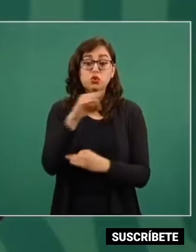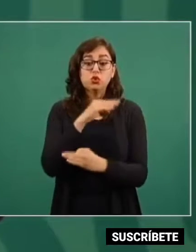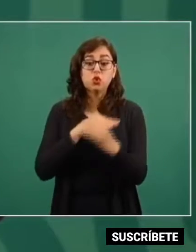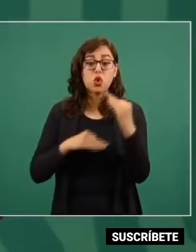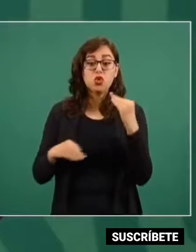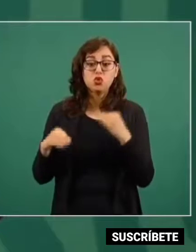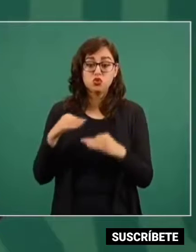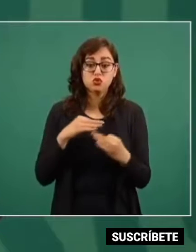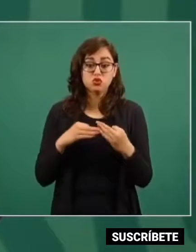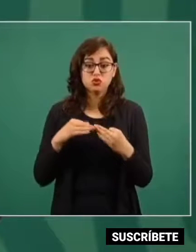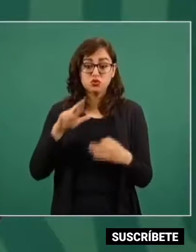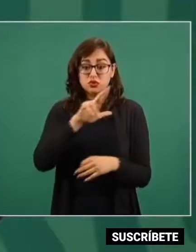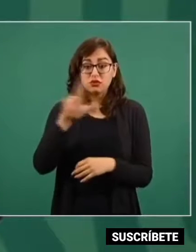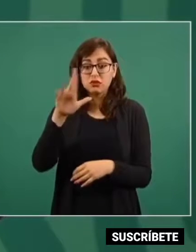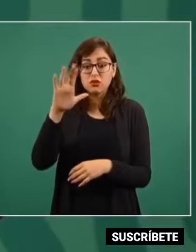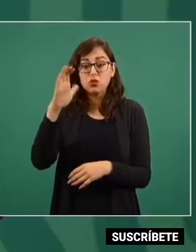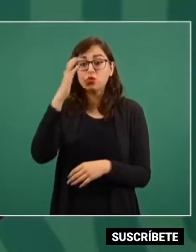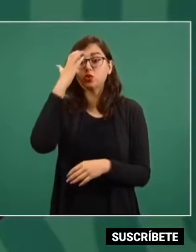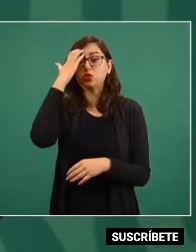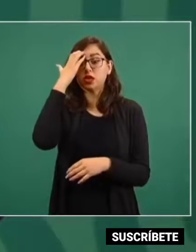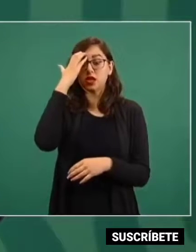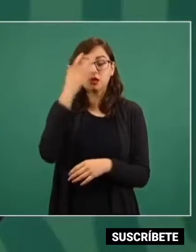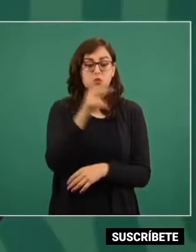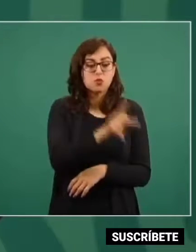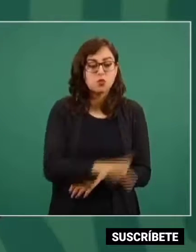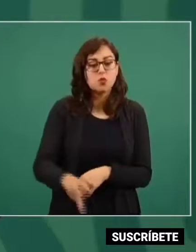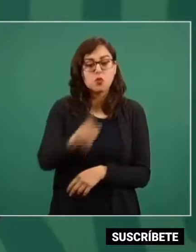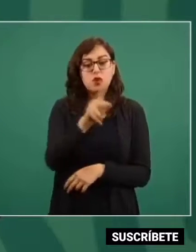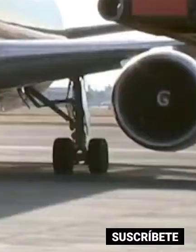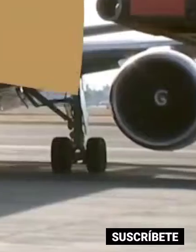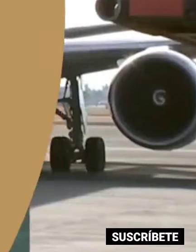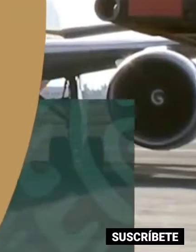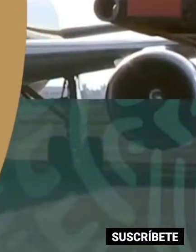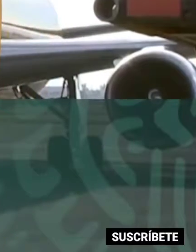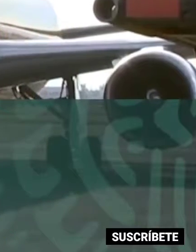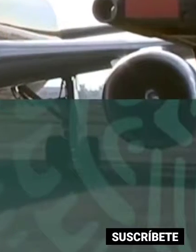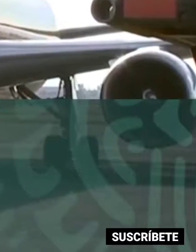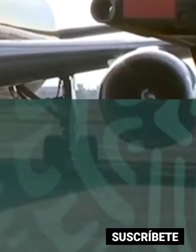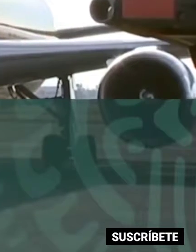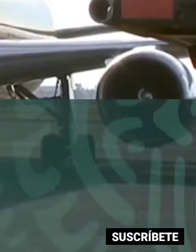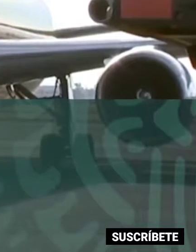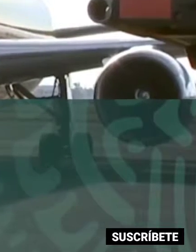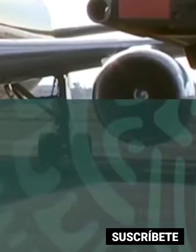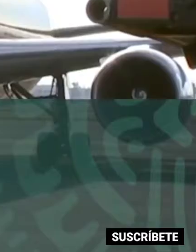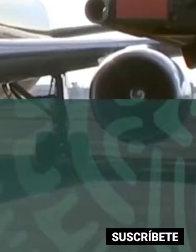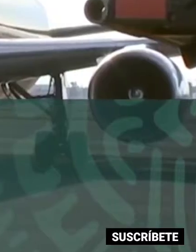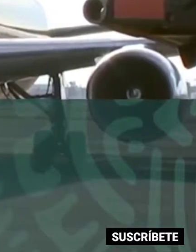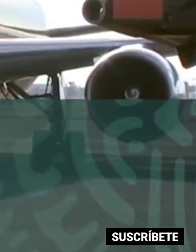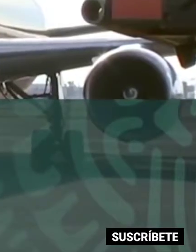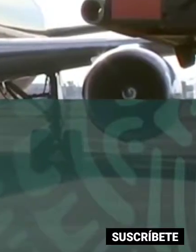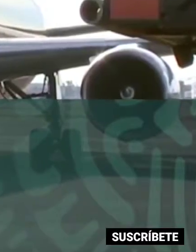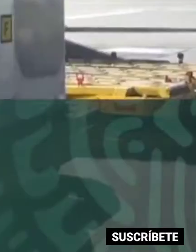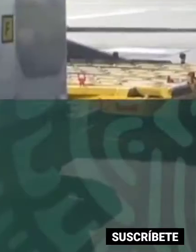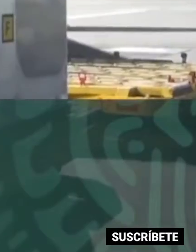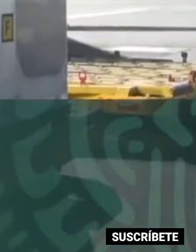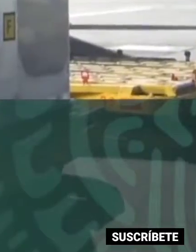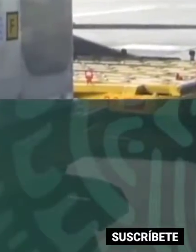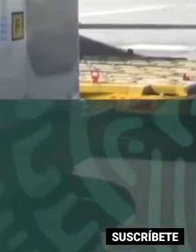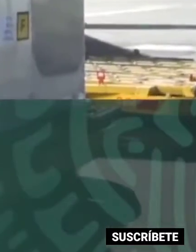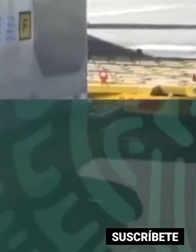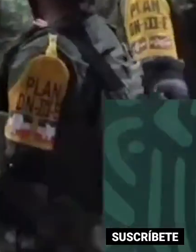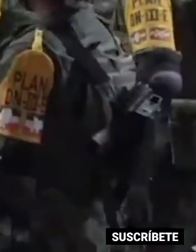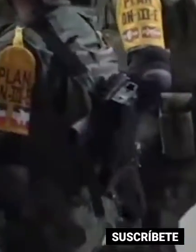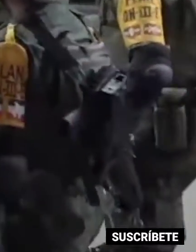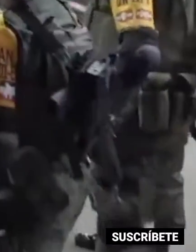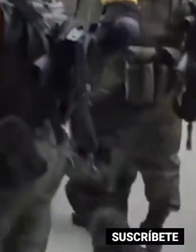originarios para buscar la reconciliación. El presidente López Obrador dio a conocer los avances